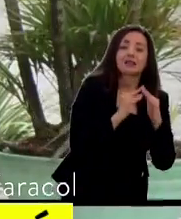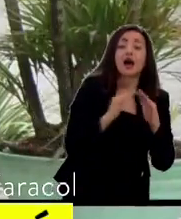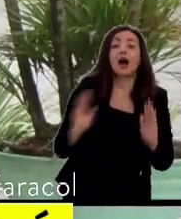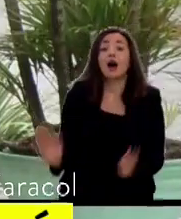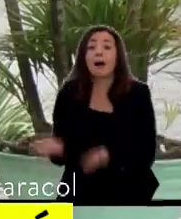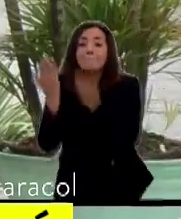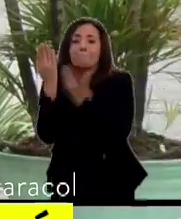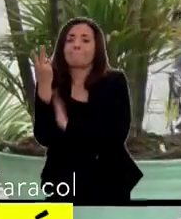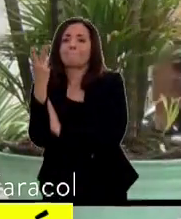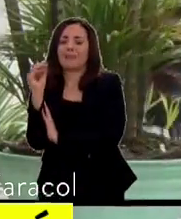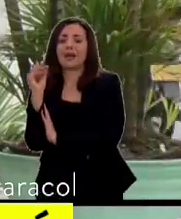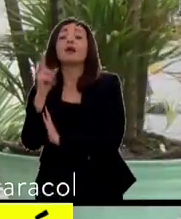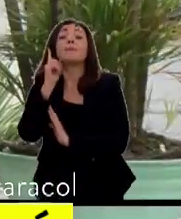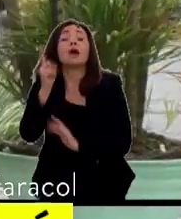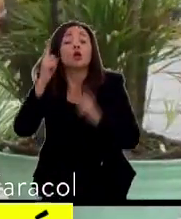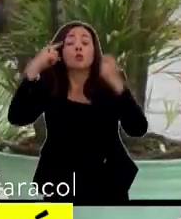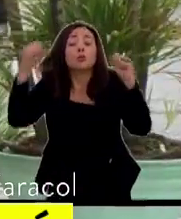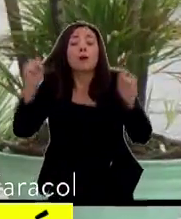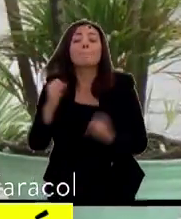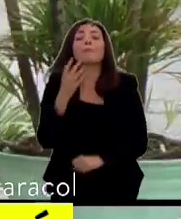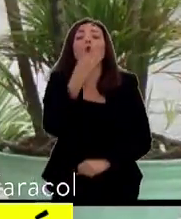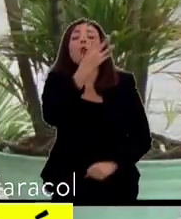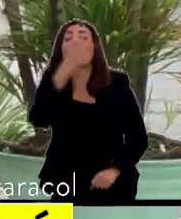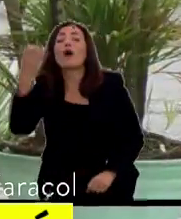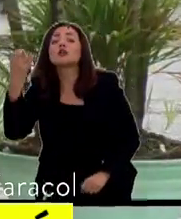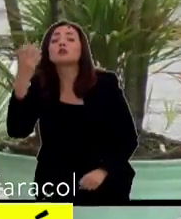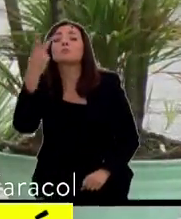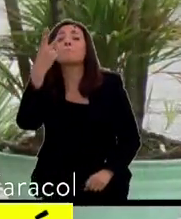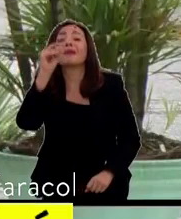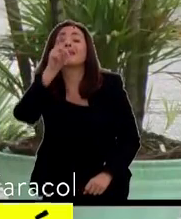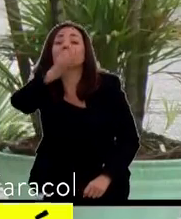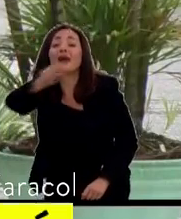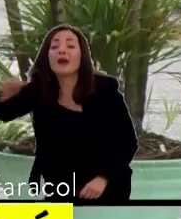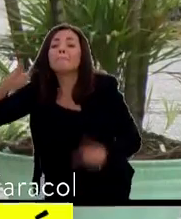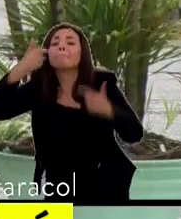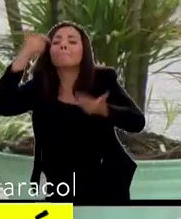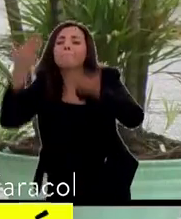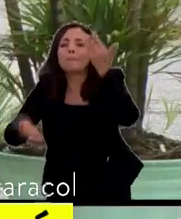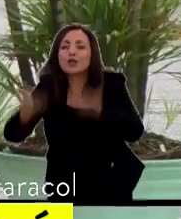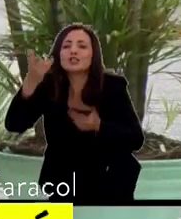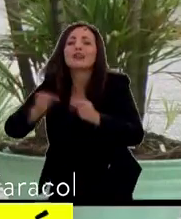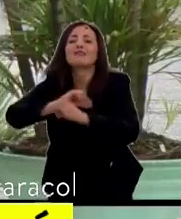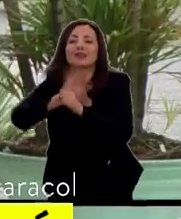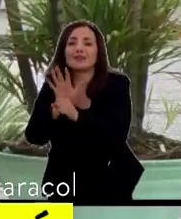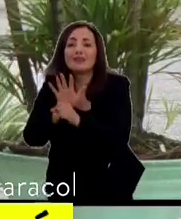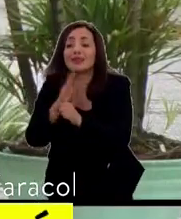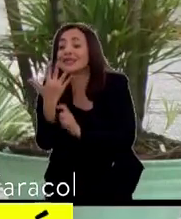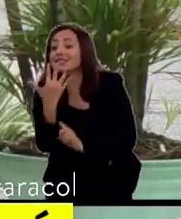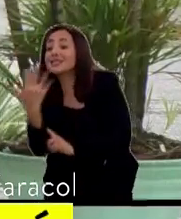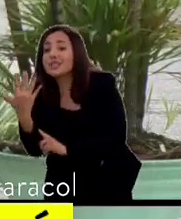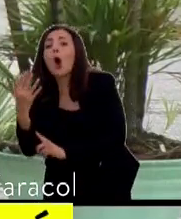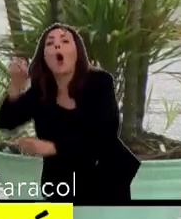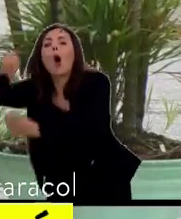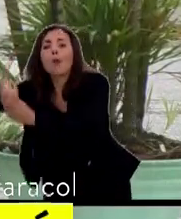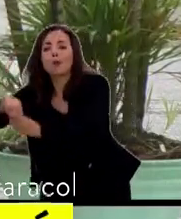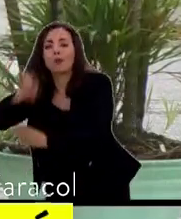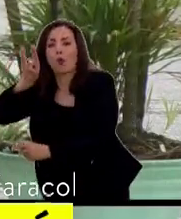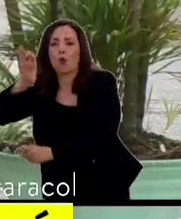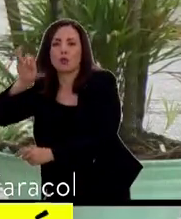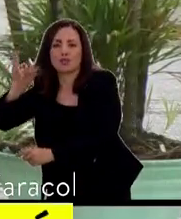es que hay 409 personas probables con coronavirus, de las cuales 5 están en unidades de cuidados